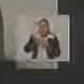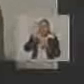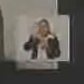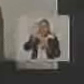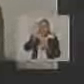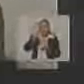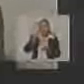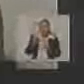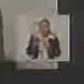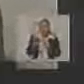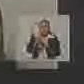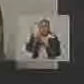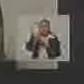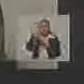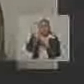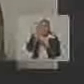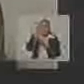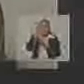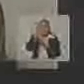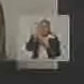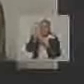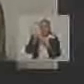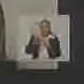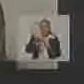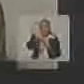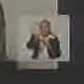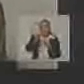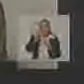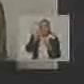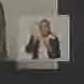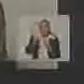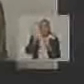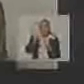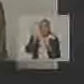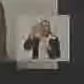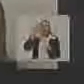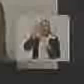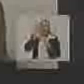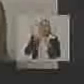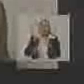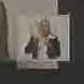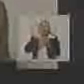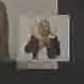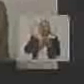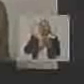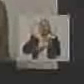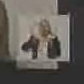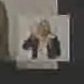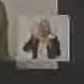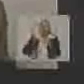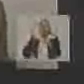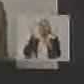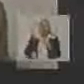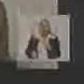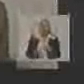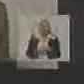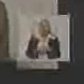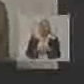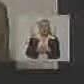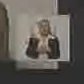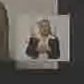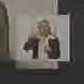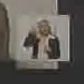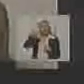el río Mixcoac, o el absurdo de demoler la octava delegación, que era emblemática de la arquitectura del origen de la delegación,